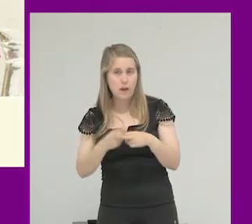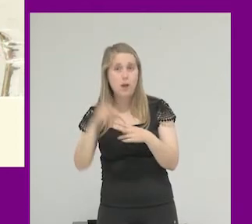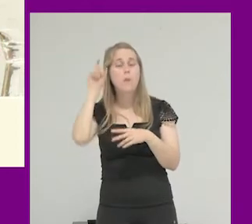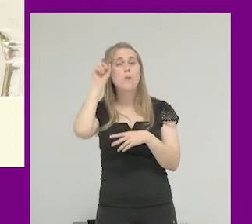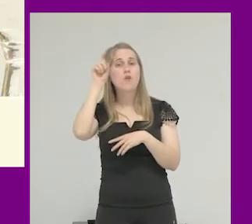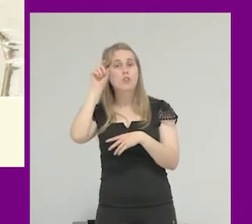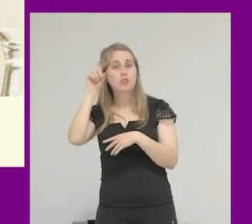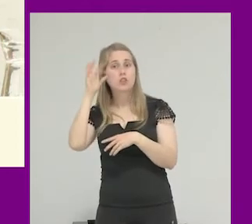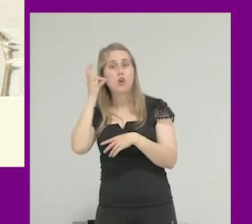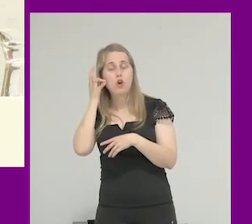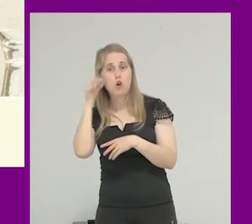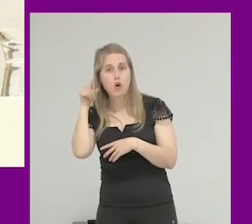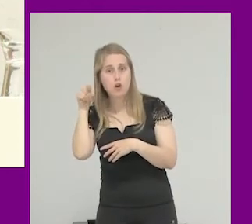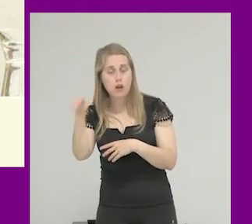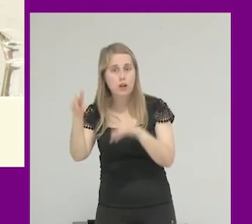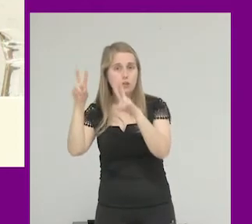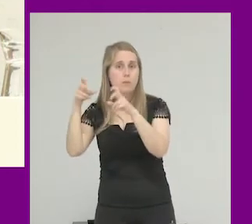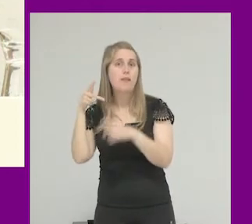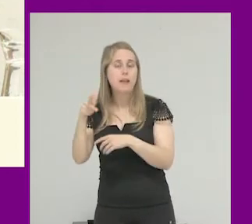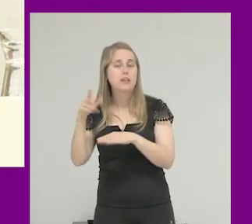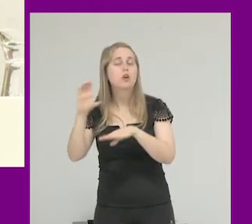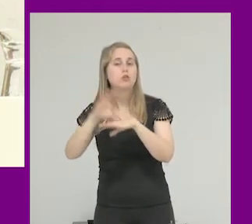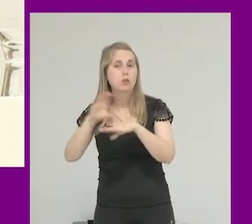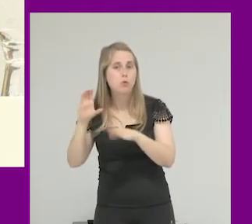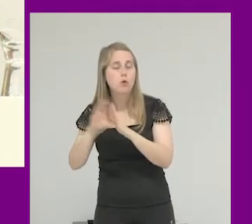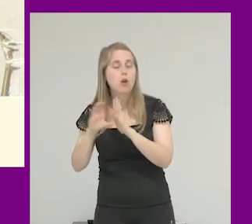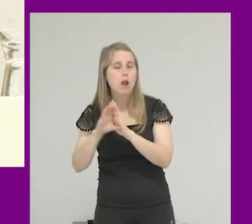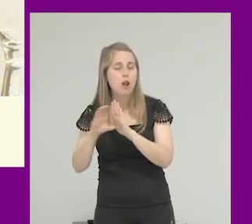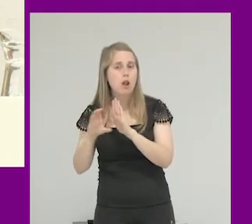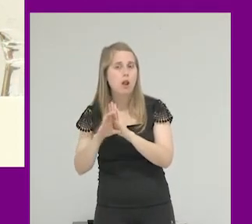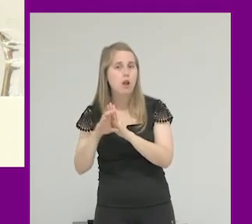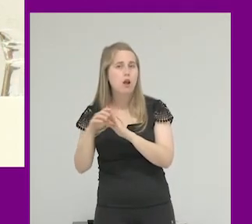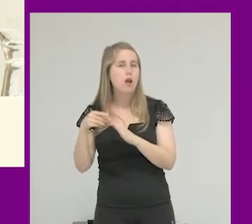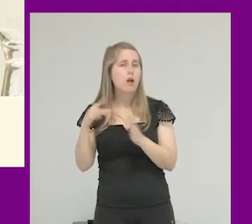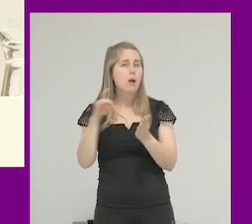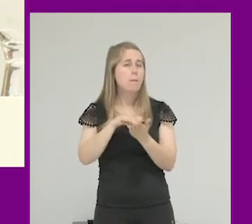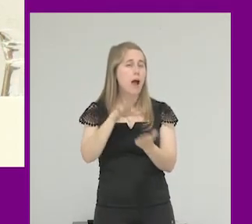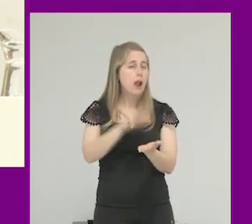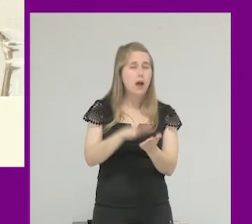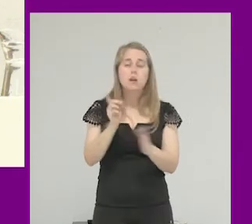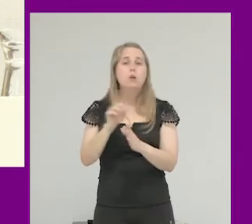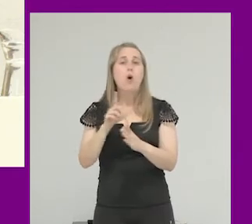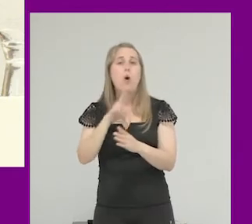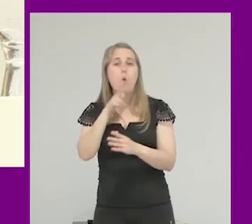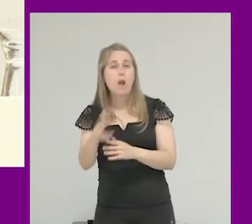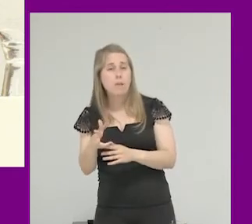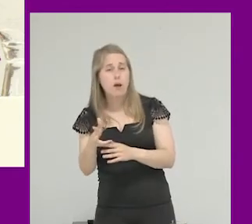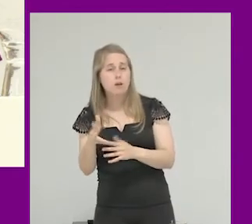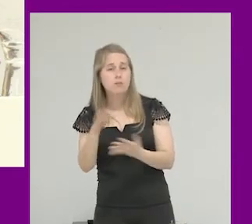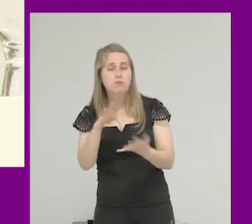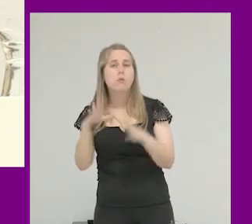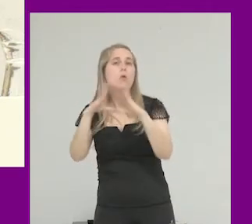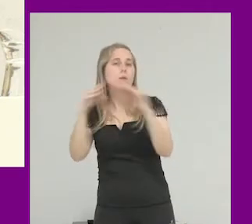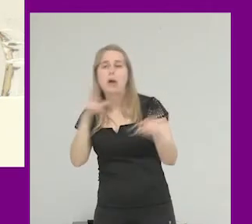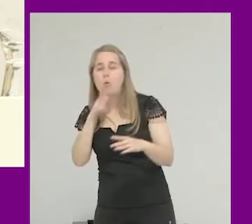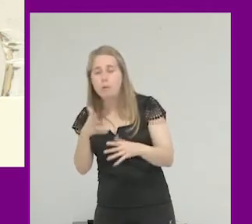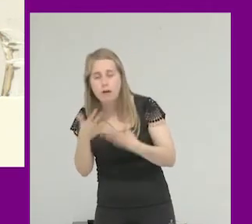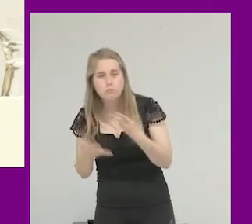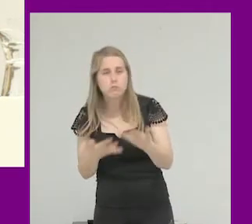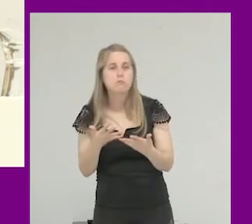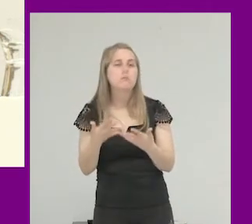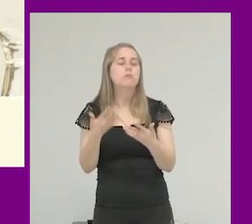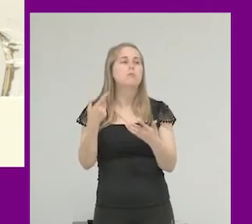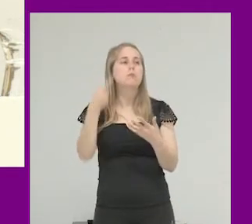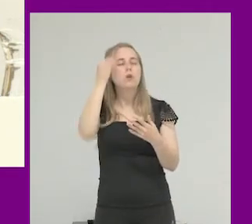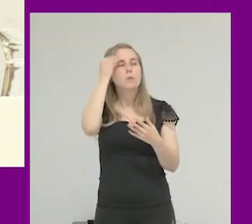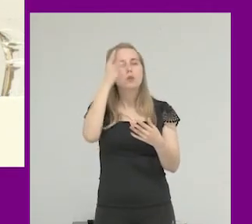profesora de la Red Feminista de Derecho Constitucional de Málaga, no, de Huelva, de la Universidad de Huelva, que ha publicado,